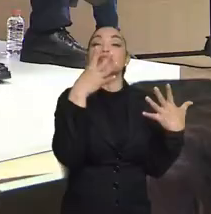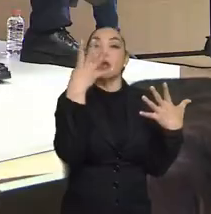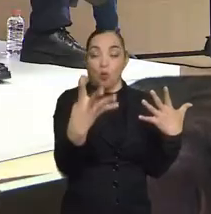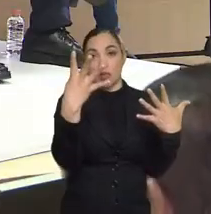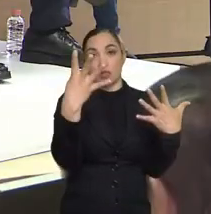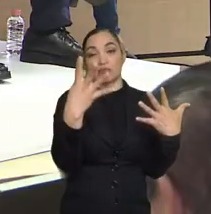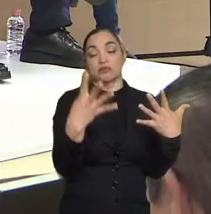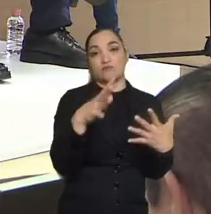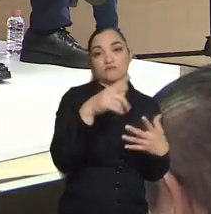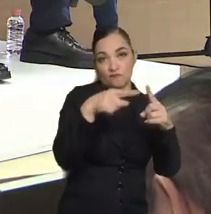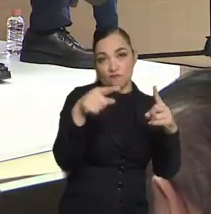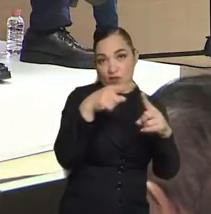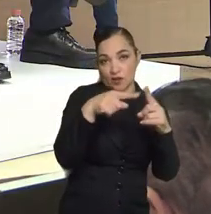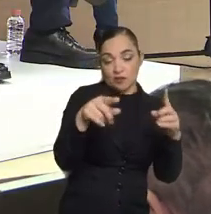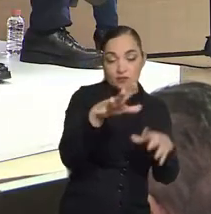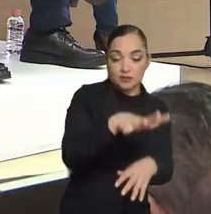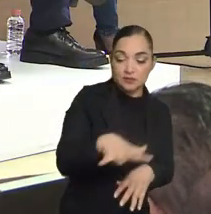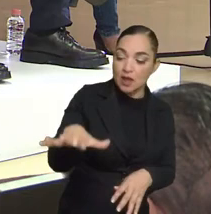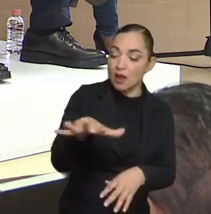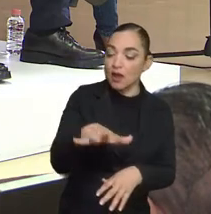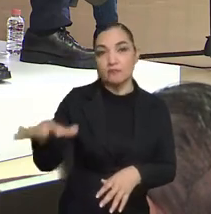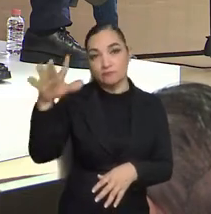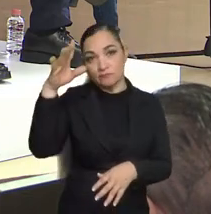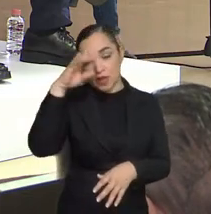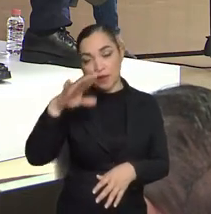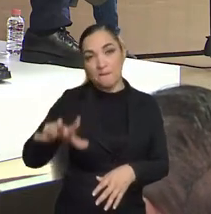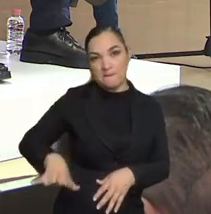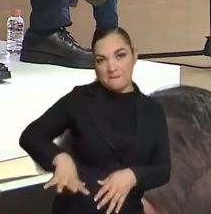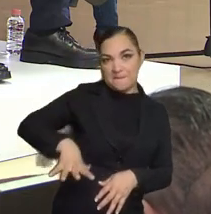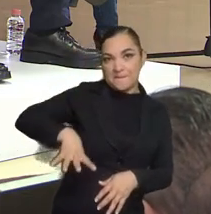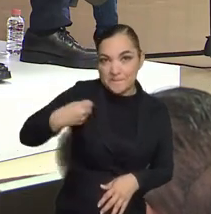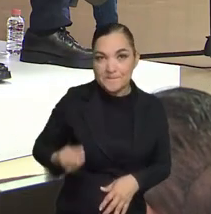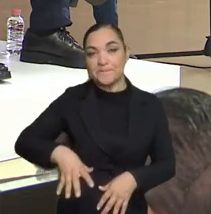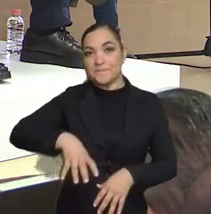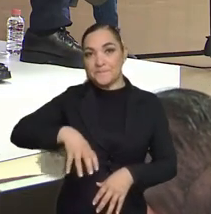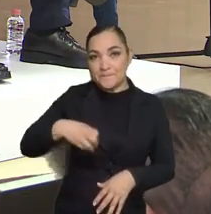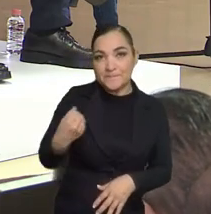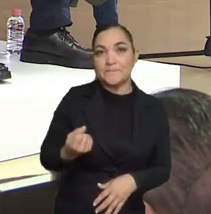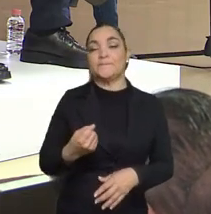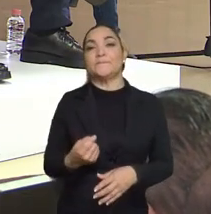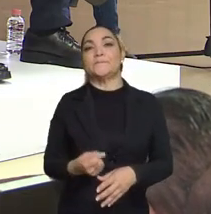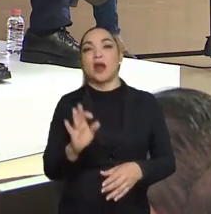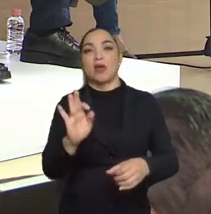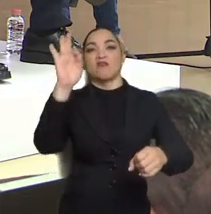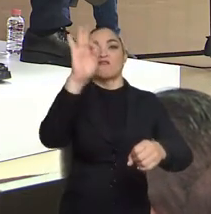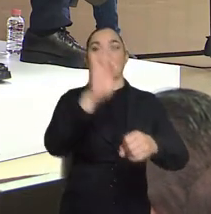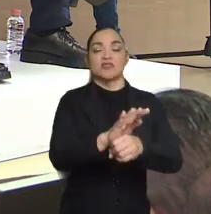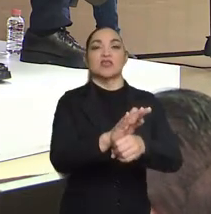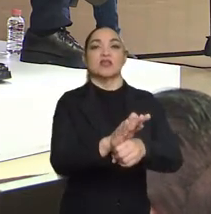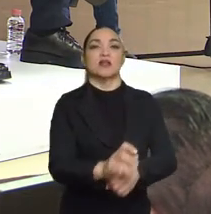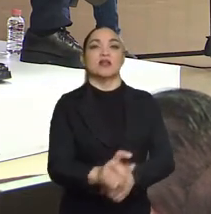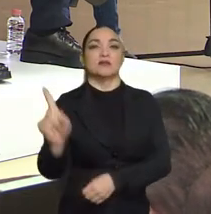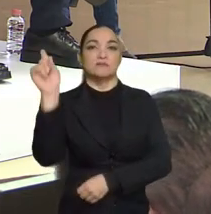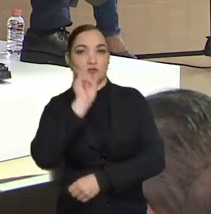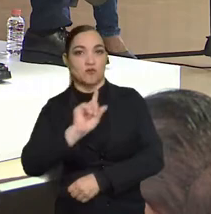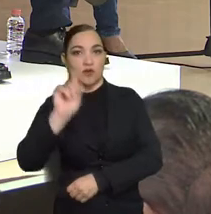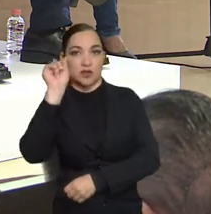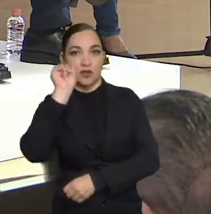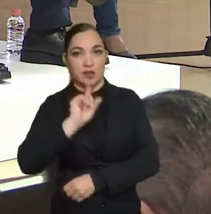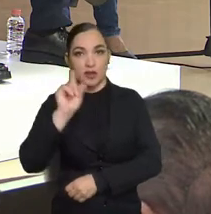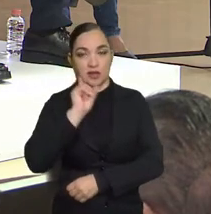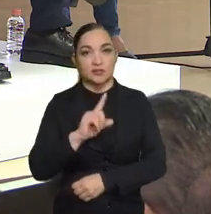áreas, en la lucha justamente por la causa de las mujeres. Varias de